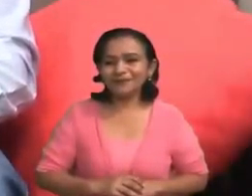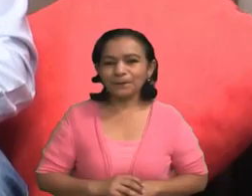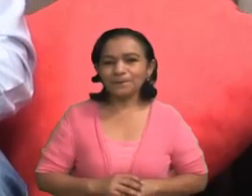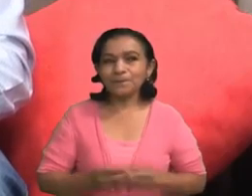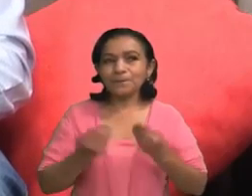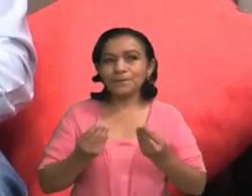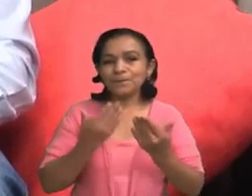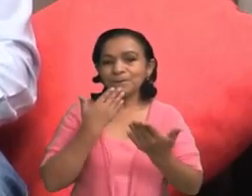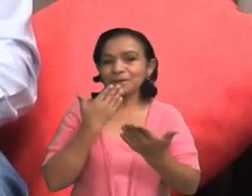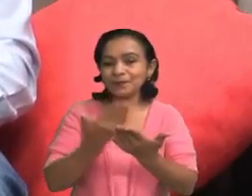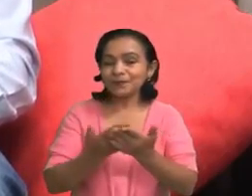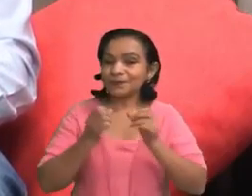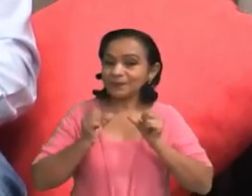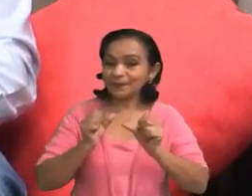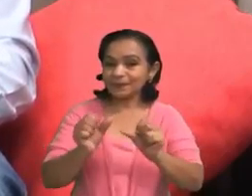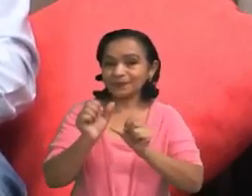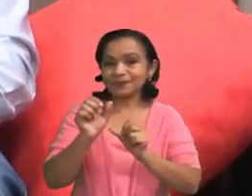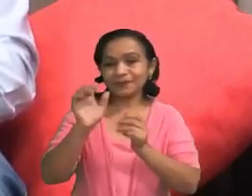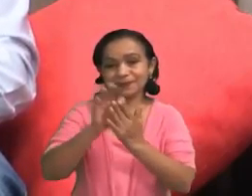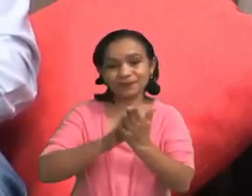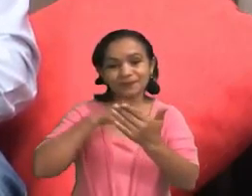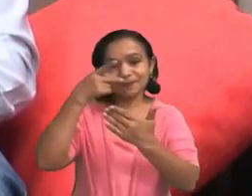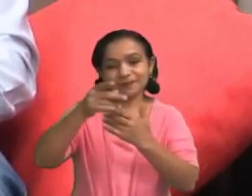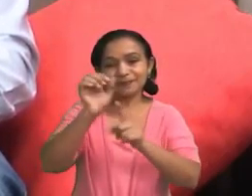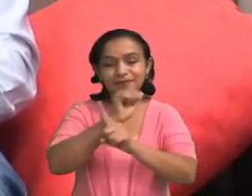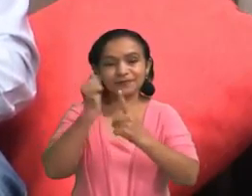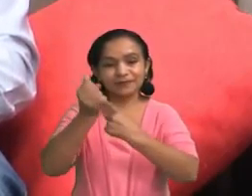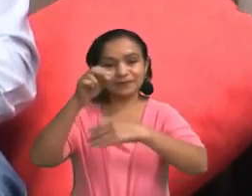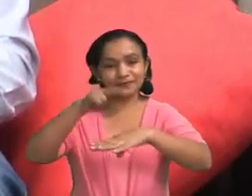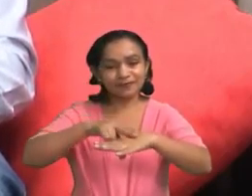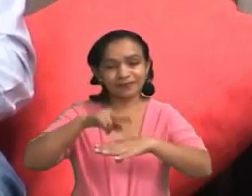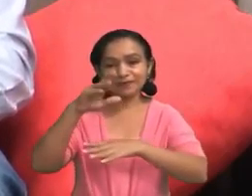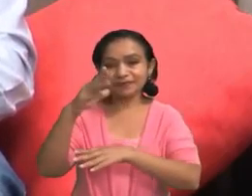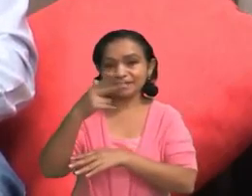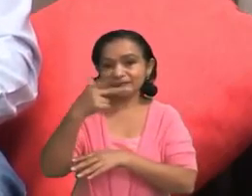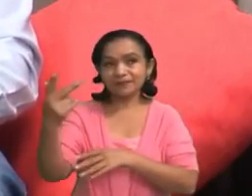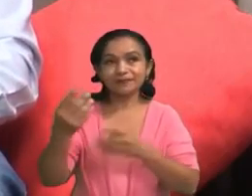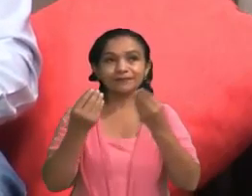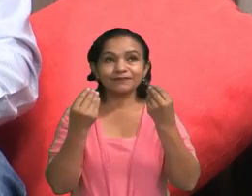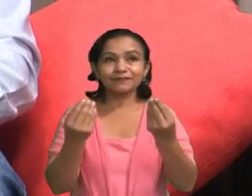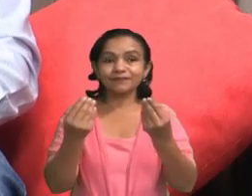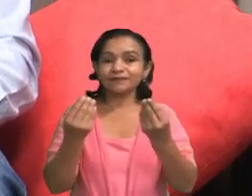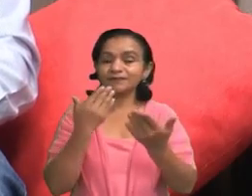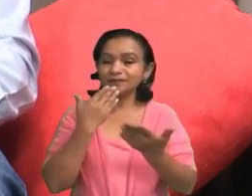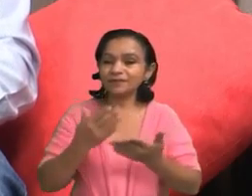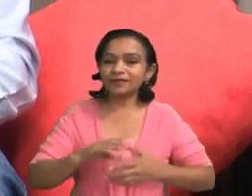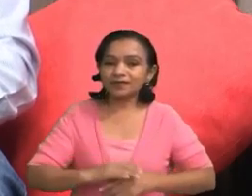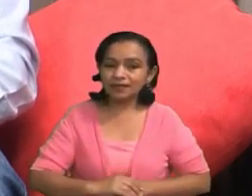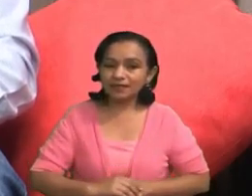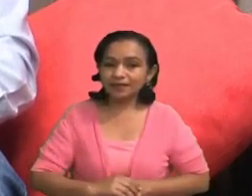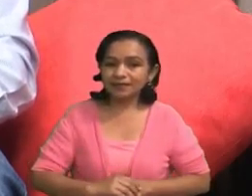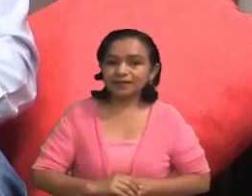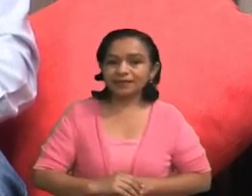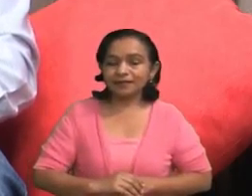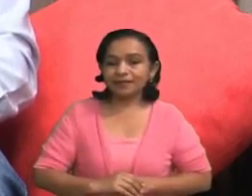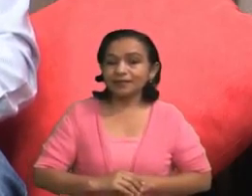Muchísimas gracias por continuar en sintonía de su programa desde el Parlamento. Muchísimas gracias por acompañarnos para conocer lo que significa la